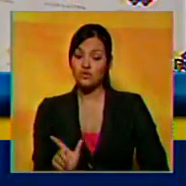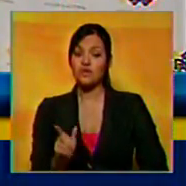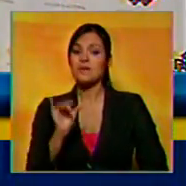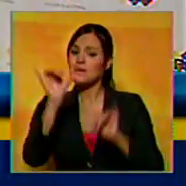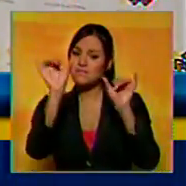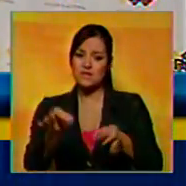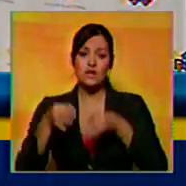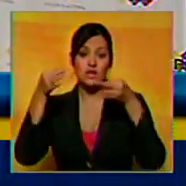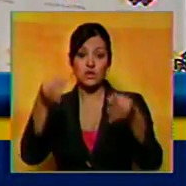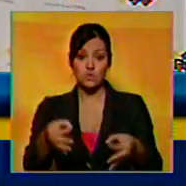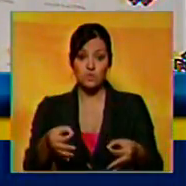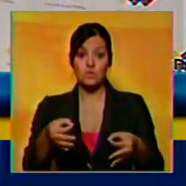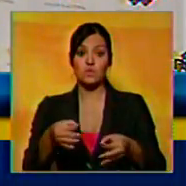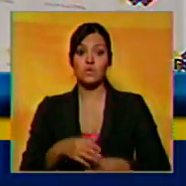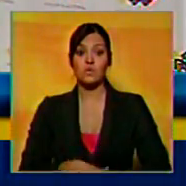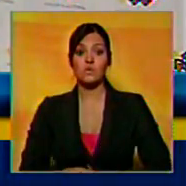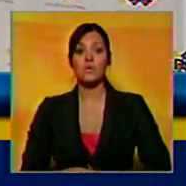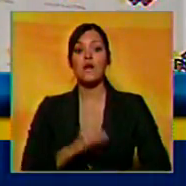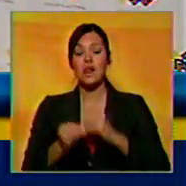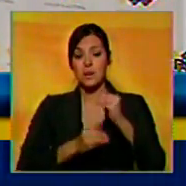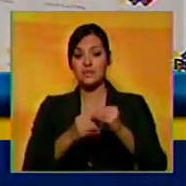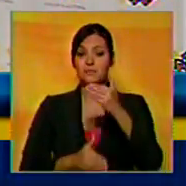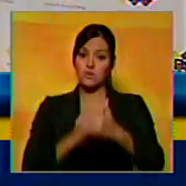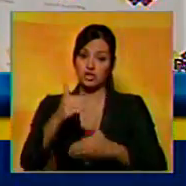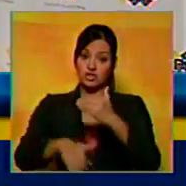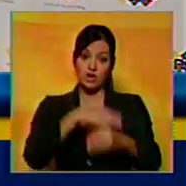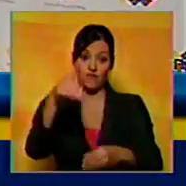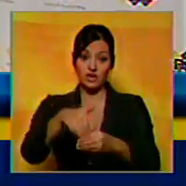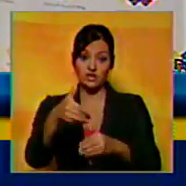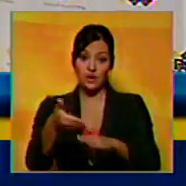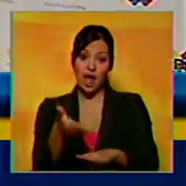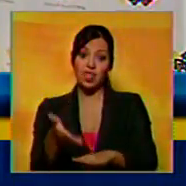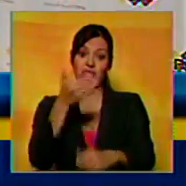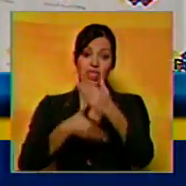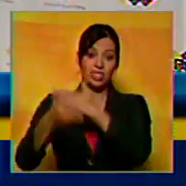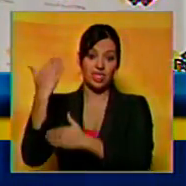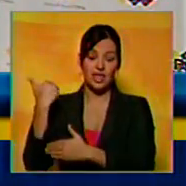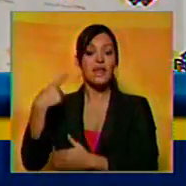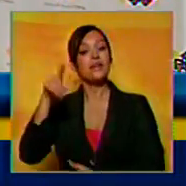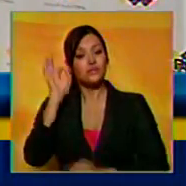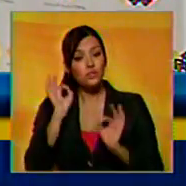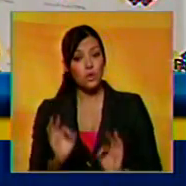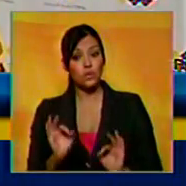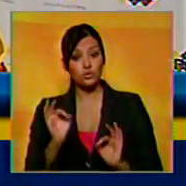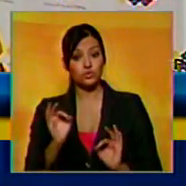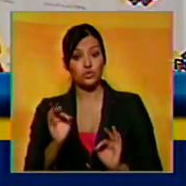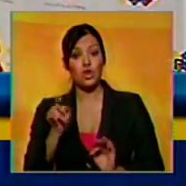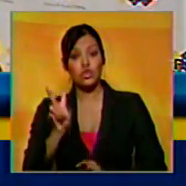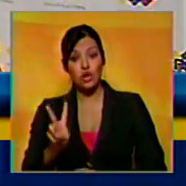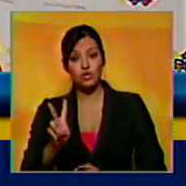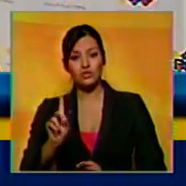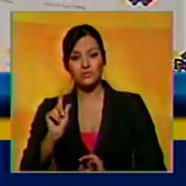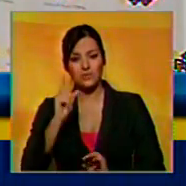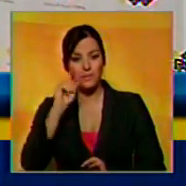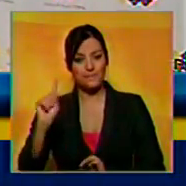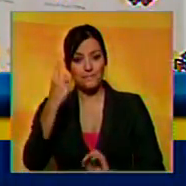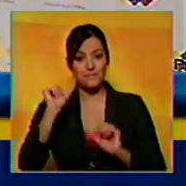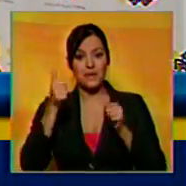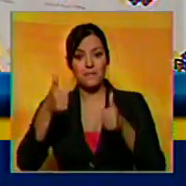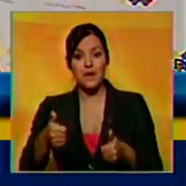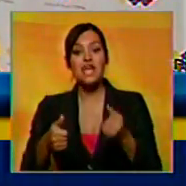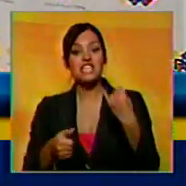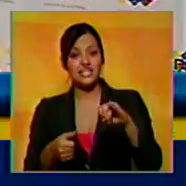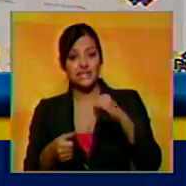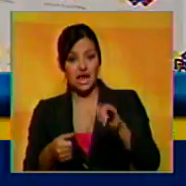misma ubicación que ha venido teniendo en procesos electorales anteriores, justamente en, ocupando las dos primeras filas del lado